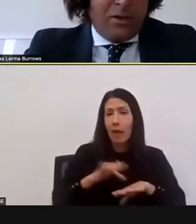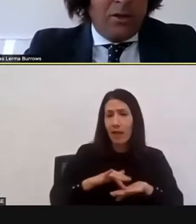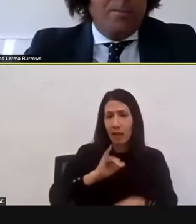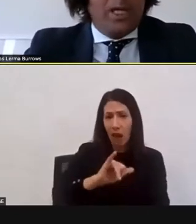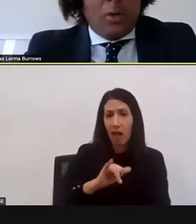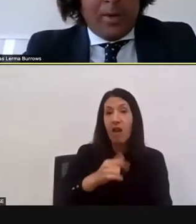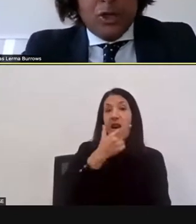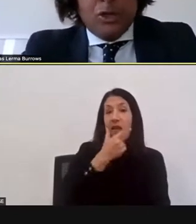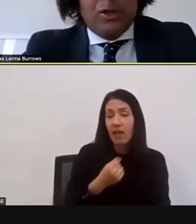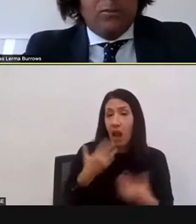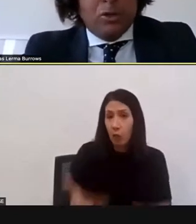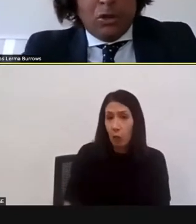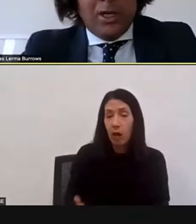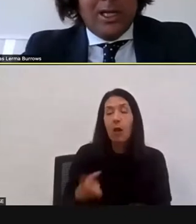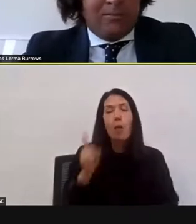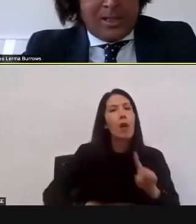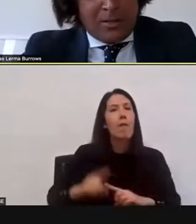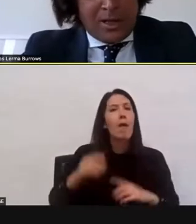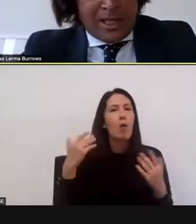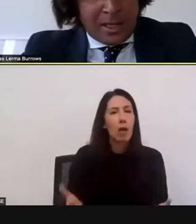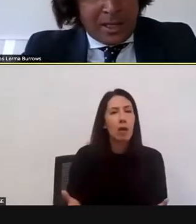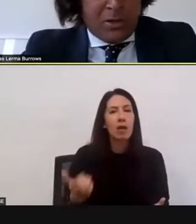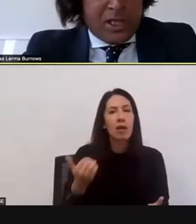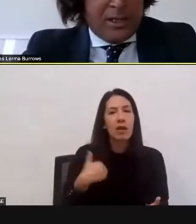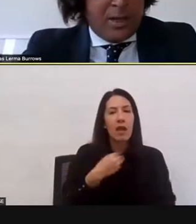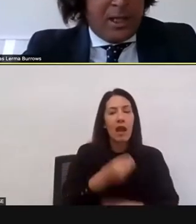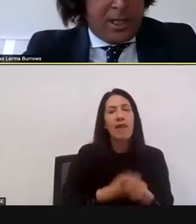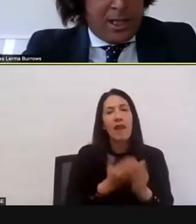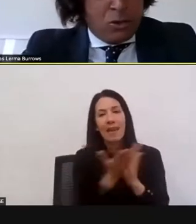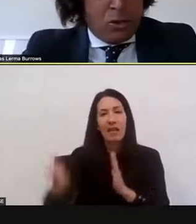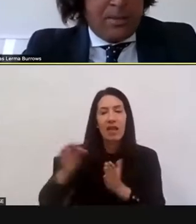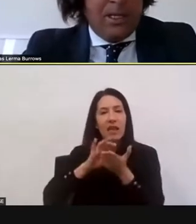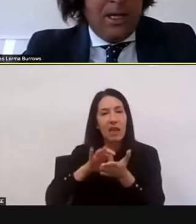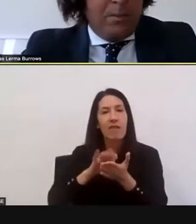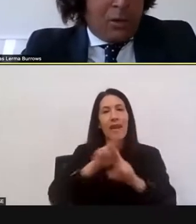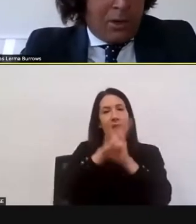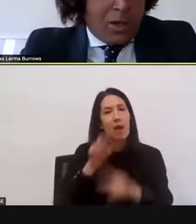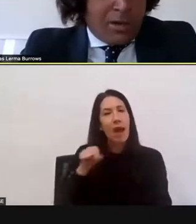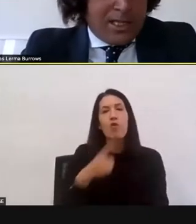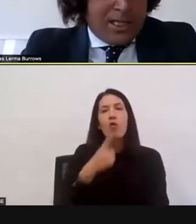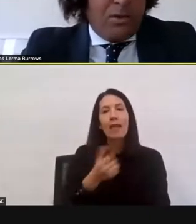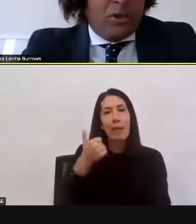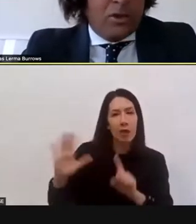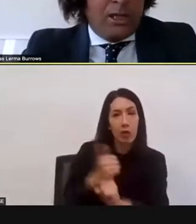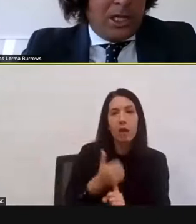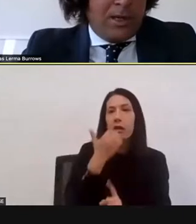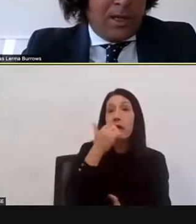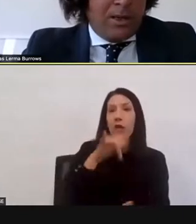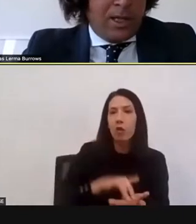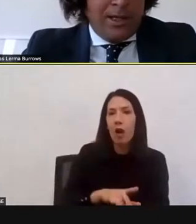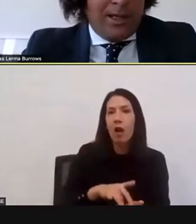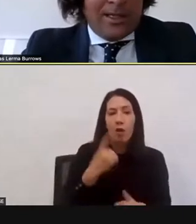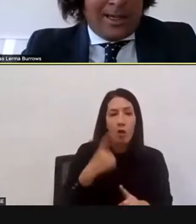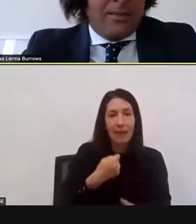día de hoy. El problema que nos encontramos es cuando ya se hacen a través de servidores internacionales, que ya nos cuesta más, pero una vez que se producen los delitos a nivel